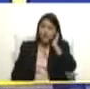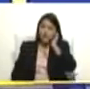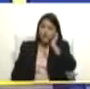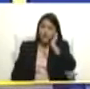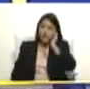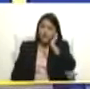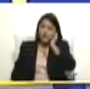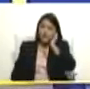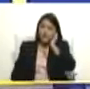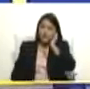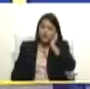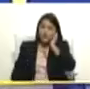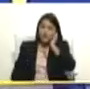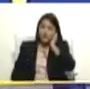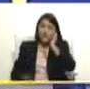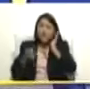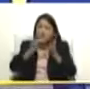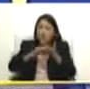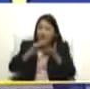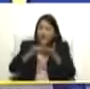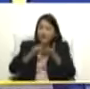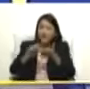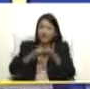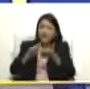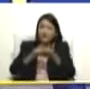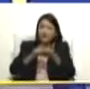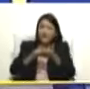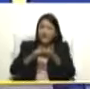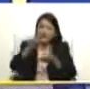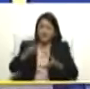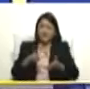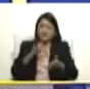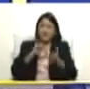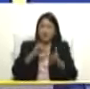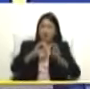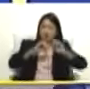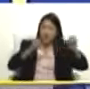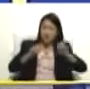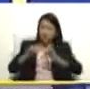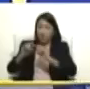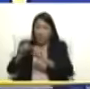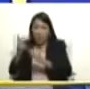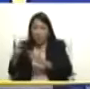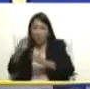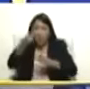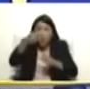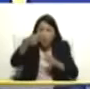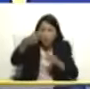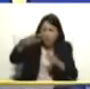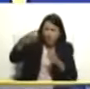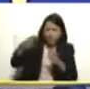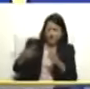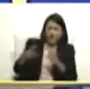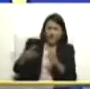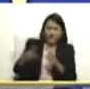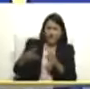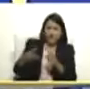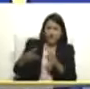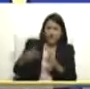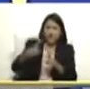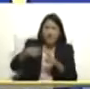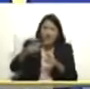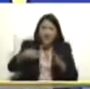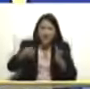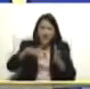escribe y dice la misma frase en un artículo que hace para el periódico El País de España. Y entonces empiezan a reproducir la